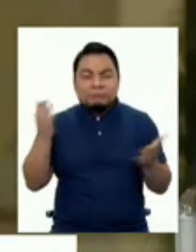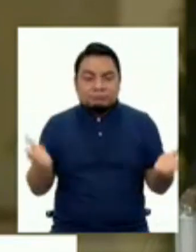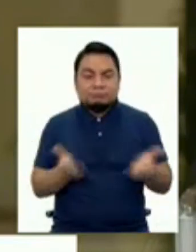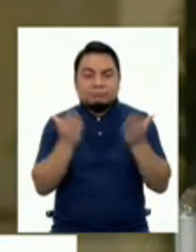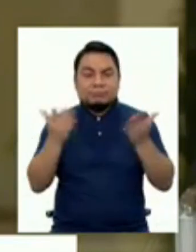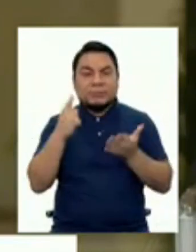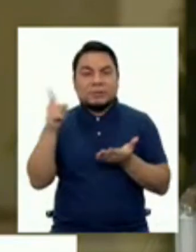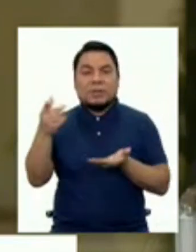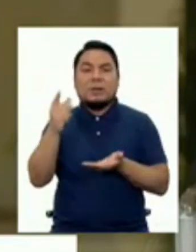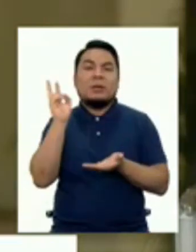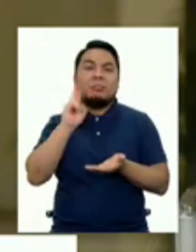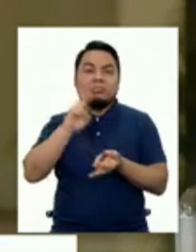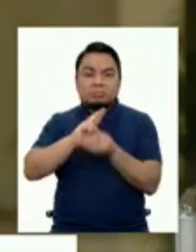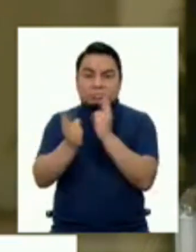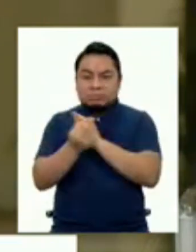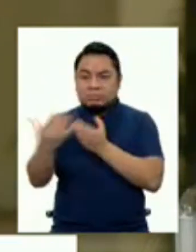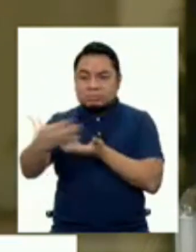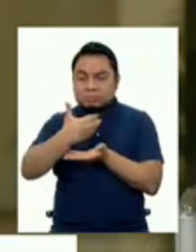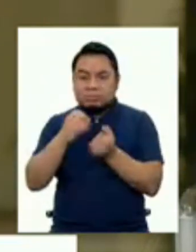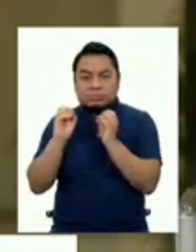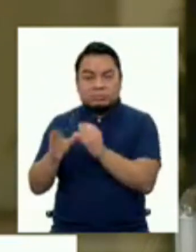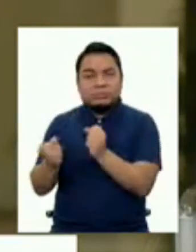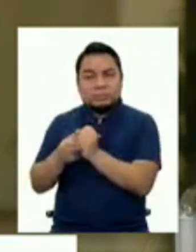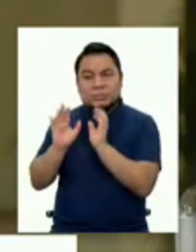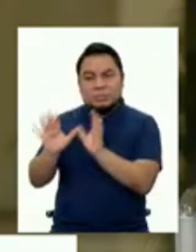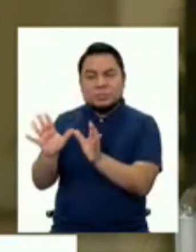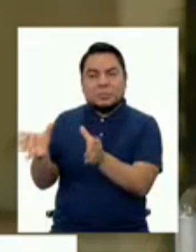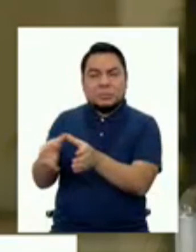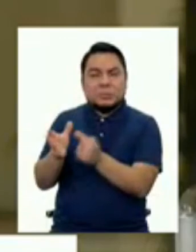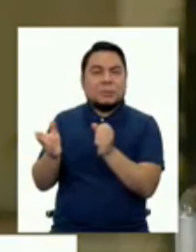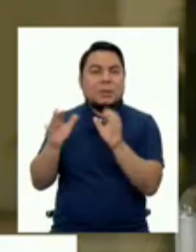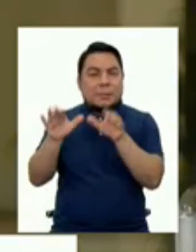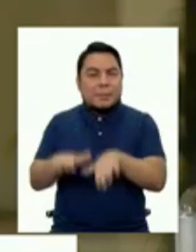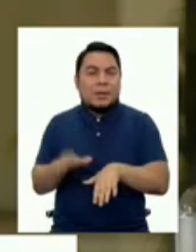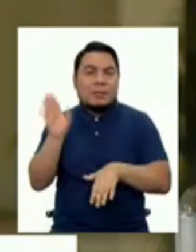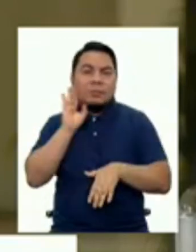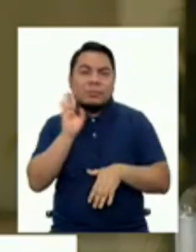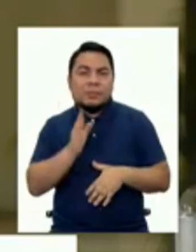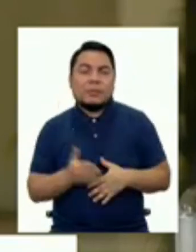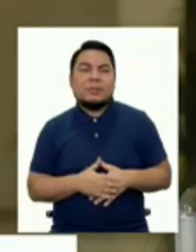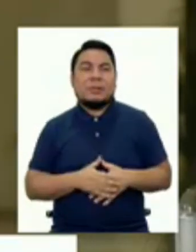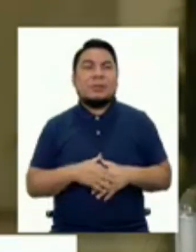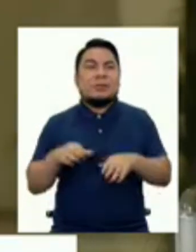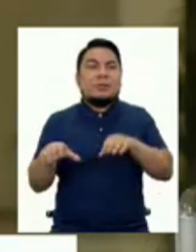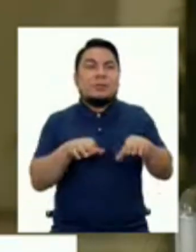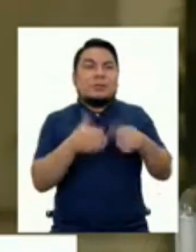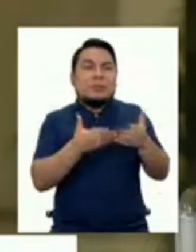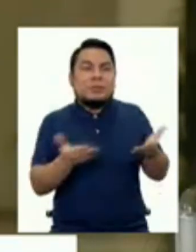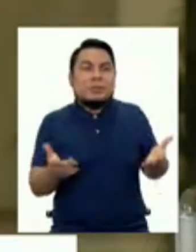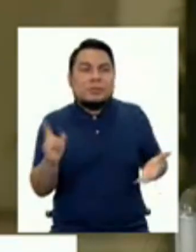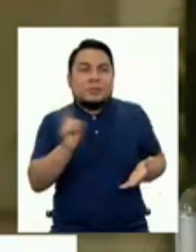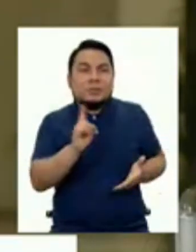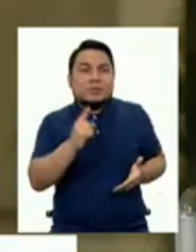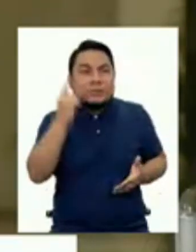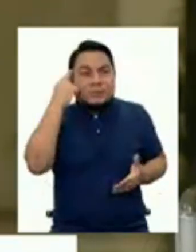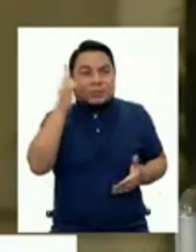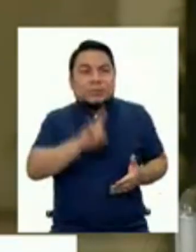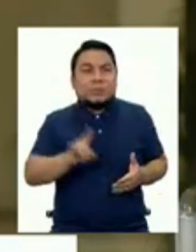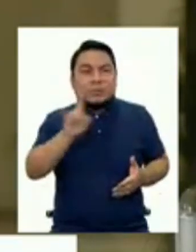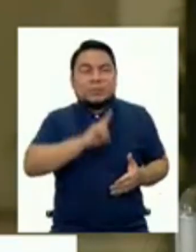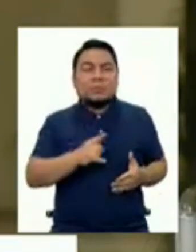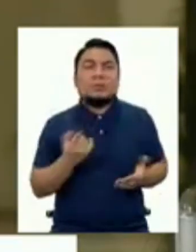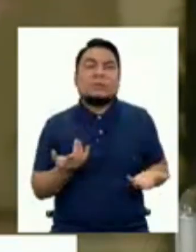el reciclaje, usar más los bienes para no usar